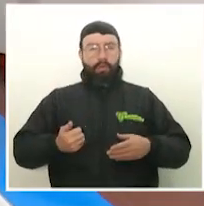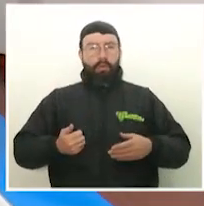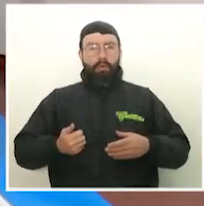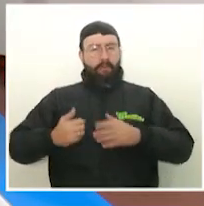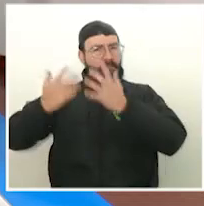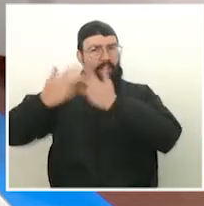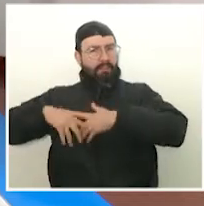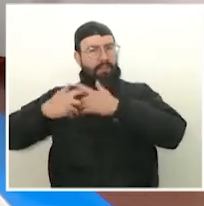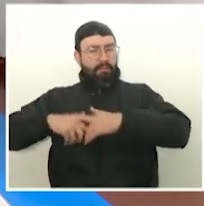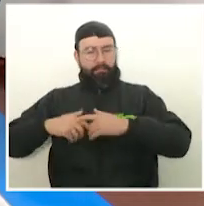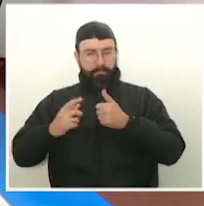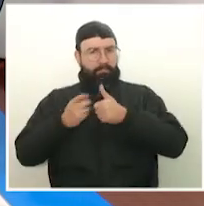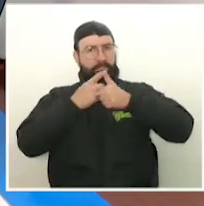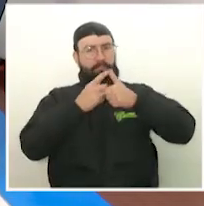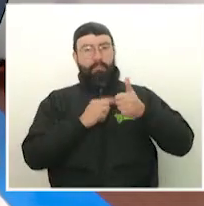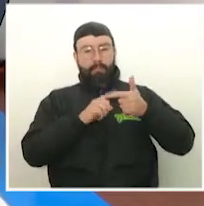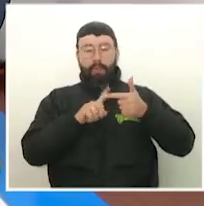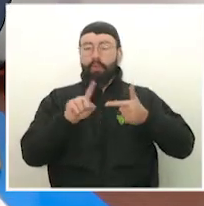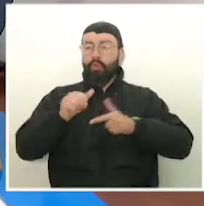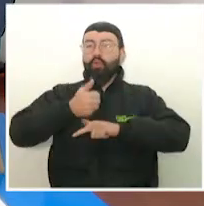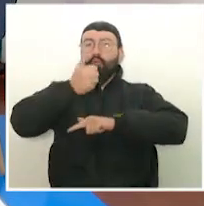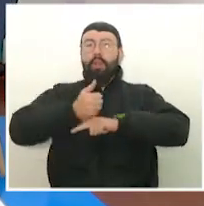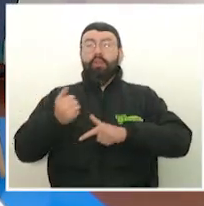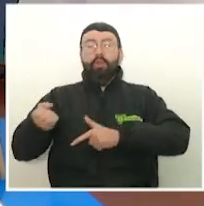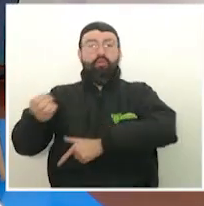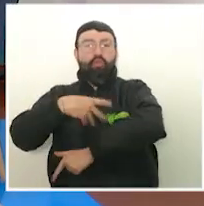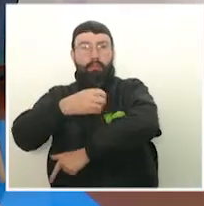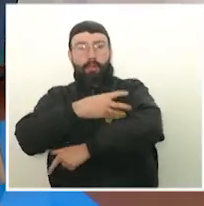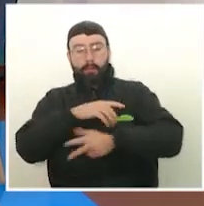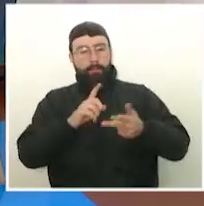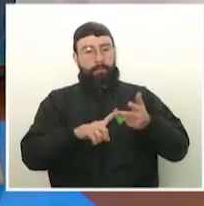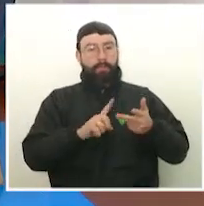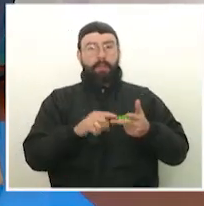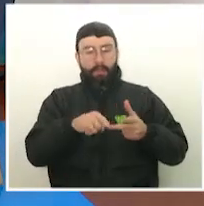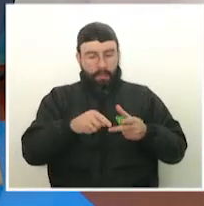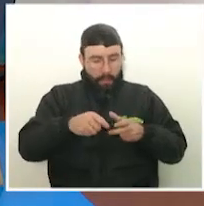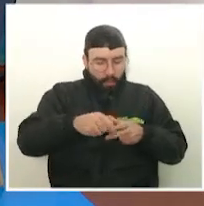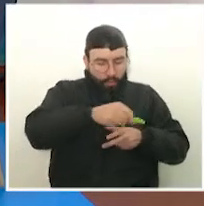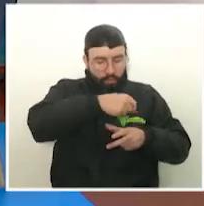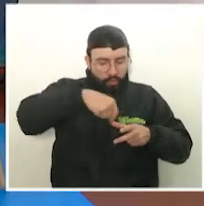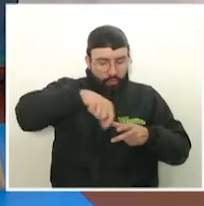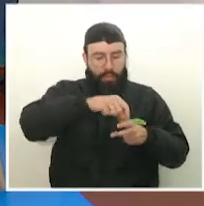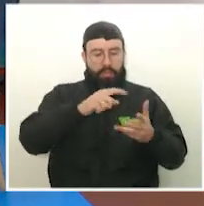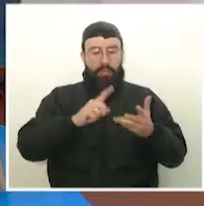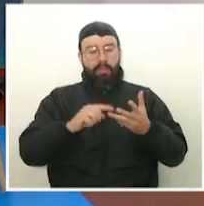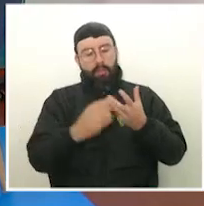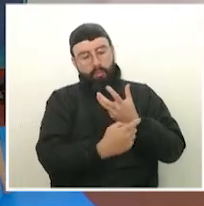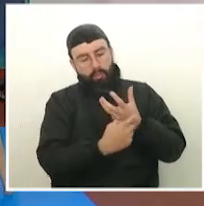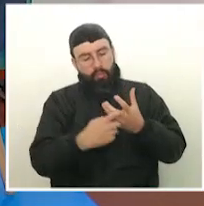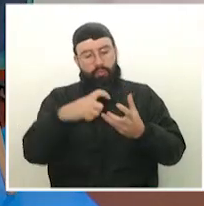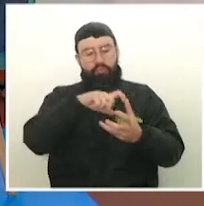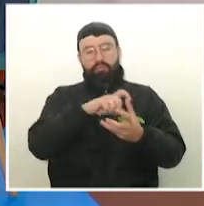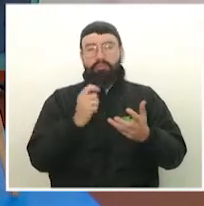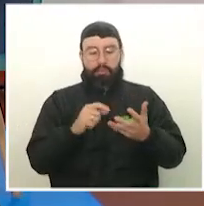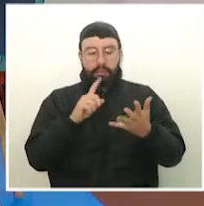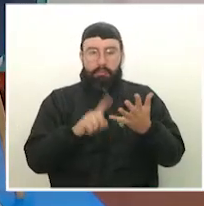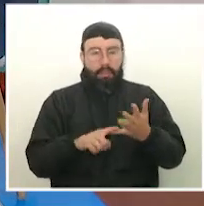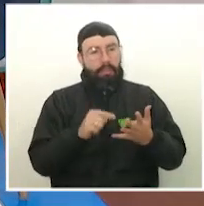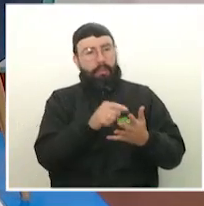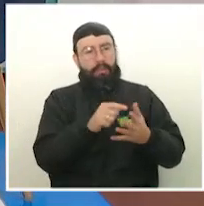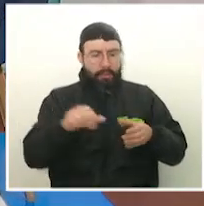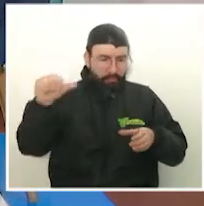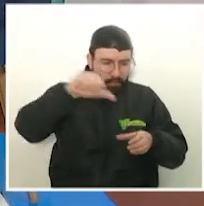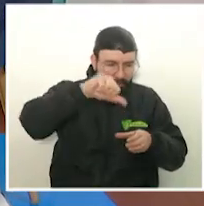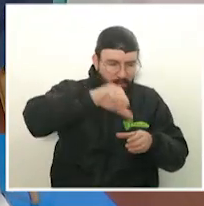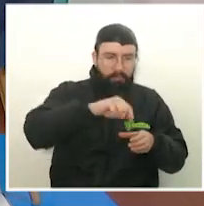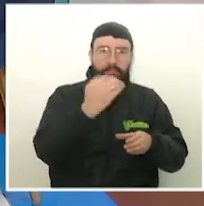fábrica, el dueño del supermercado, el empaque de aluminio, la etiqueta, los elementos que se le aplican allá